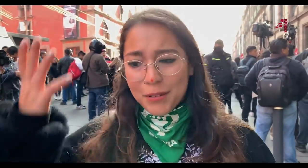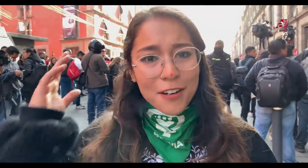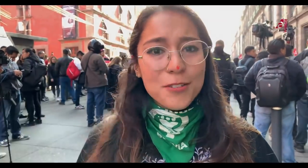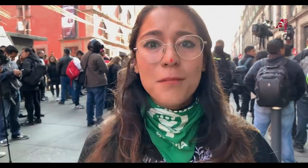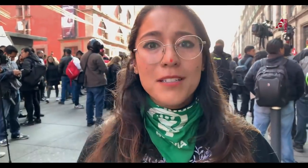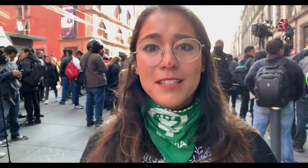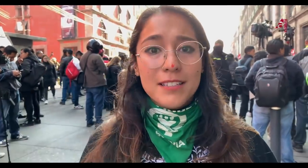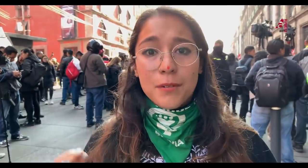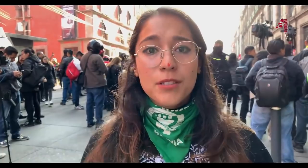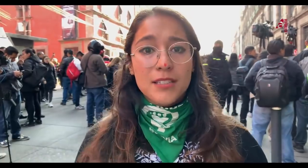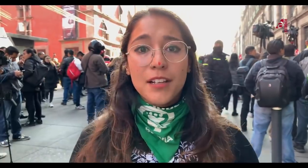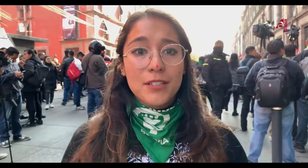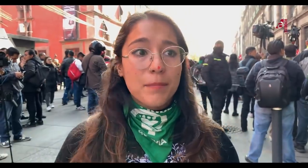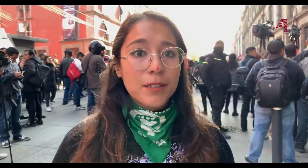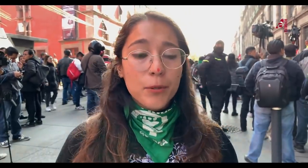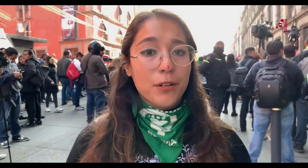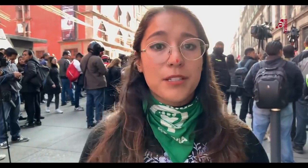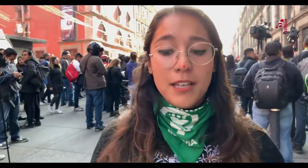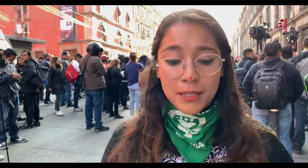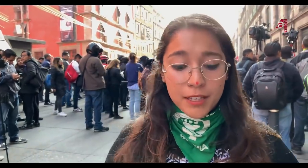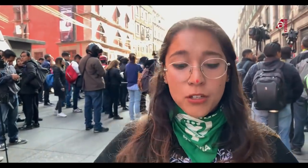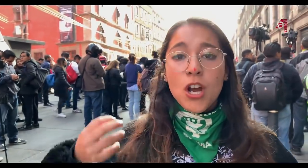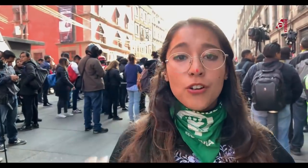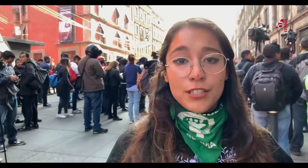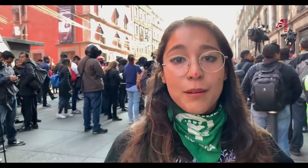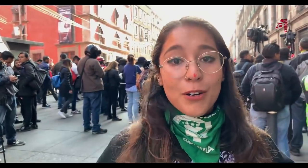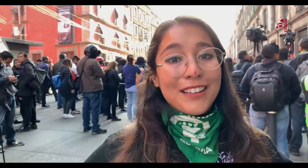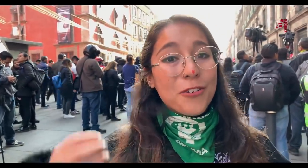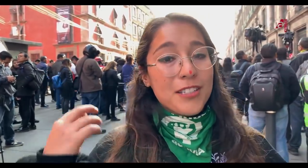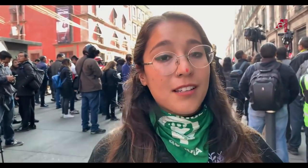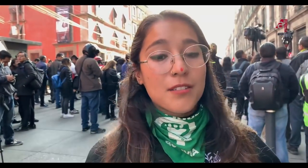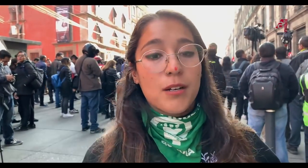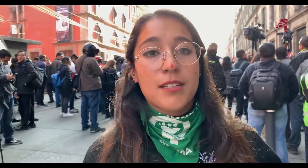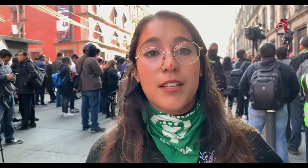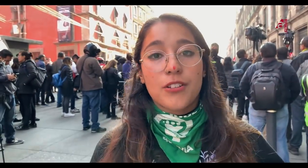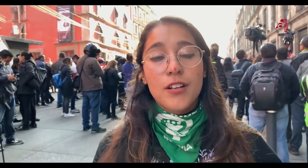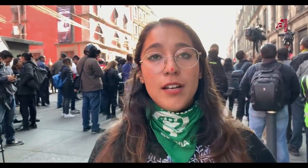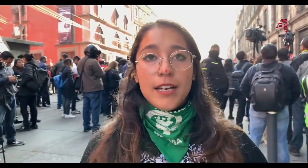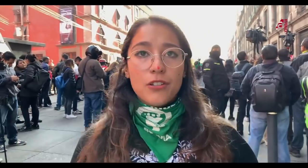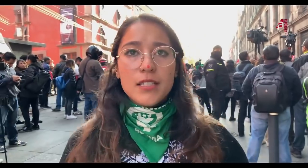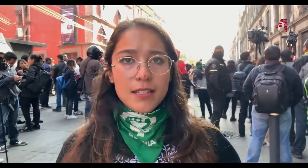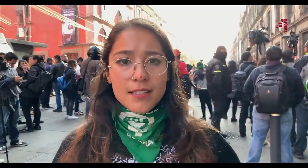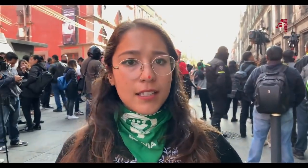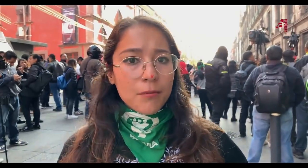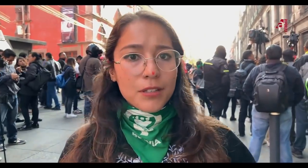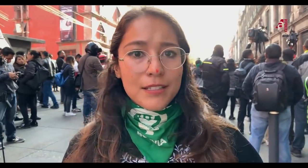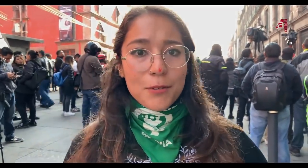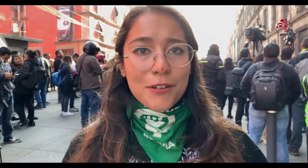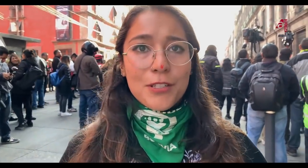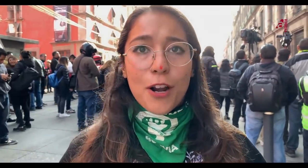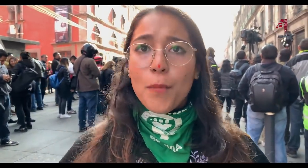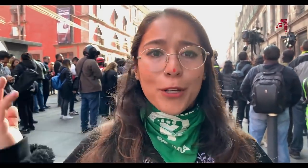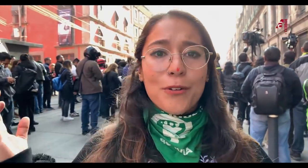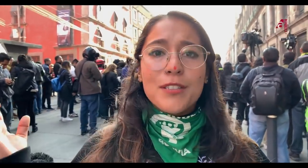Y también a los hombres necesitamos que estén de nuestra parte porque nos están matando, nos están violando, nos están descuartizando. Entonces necesitamos que